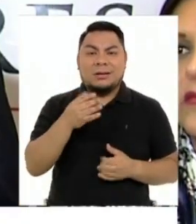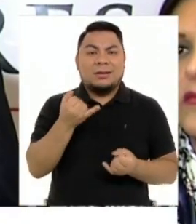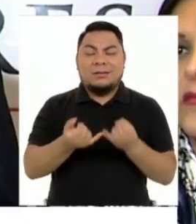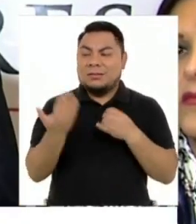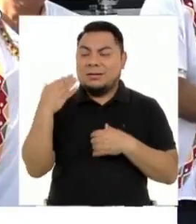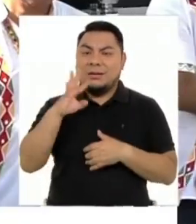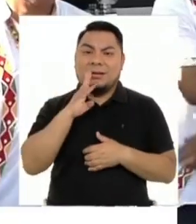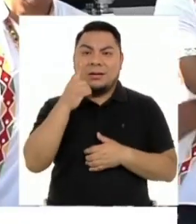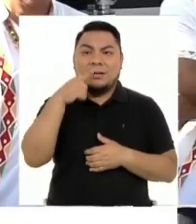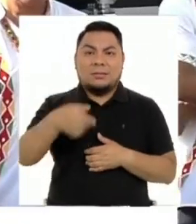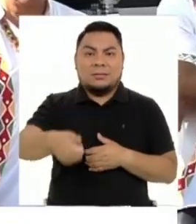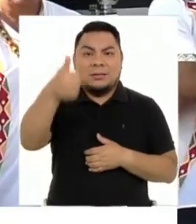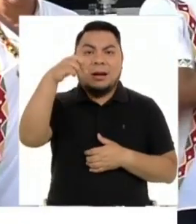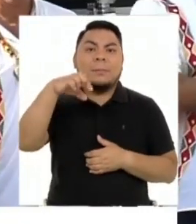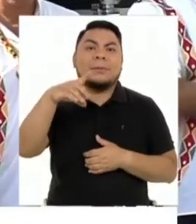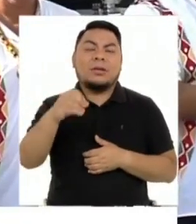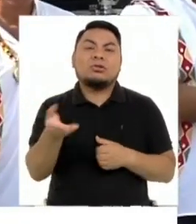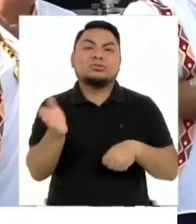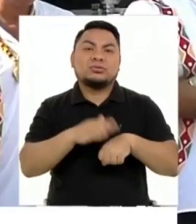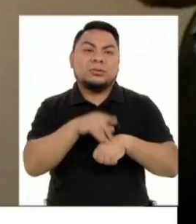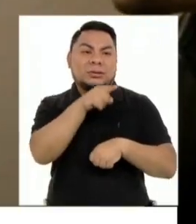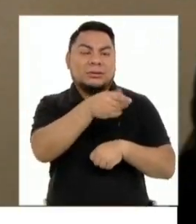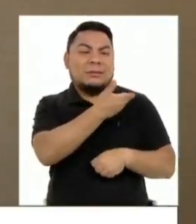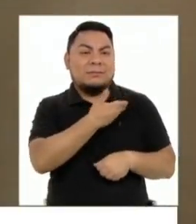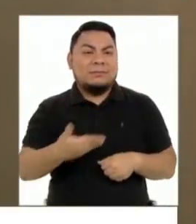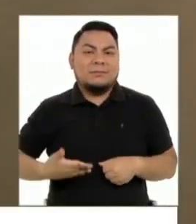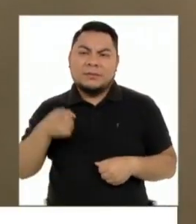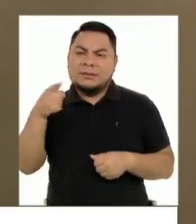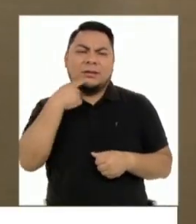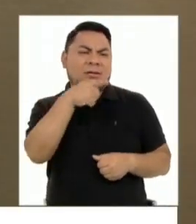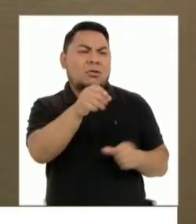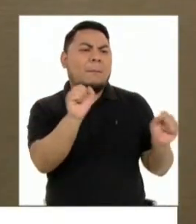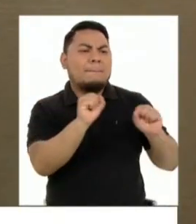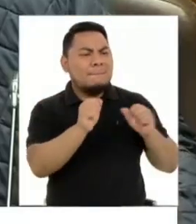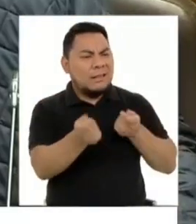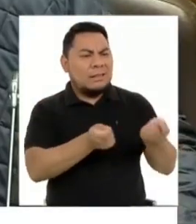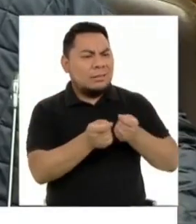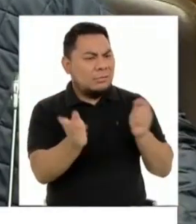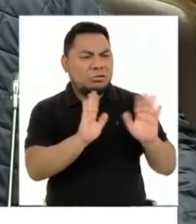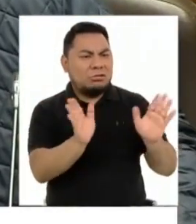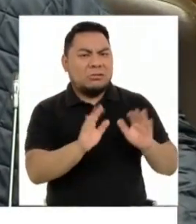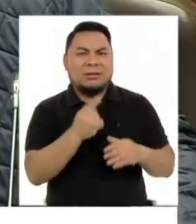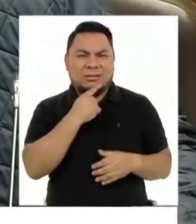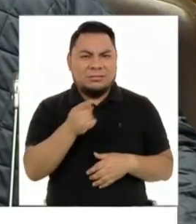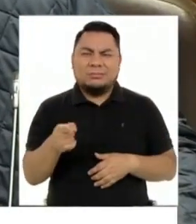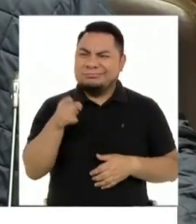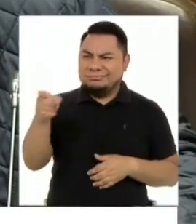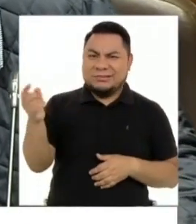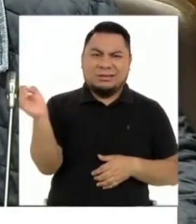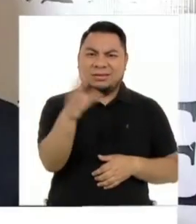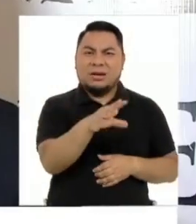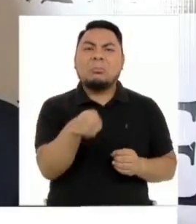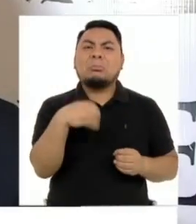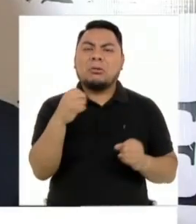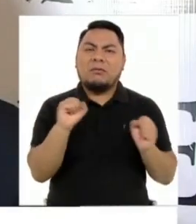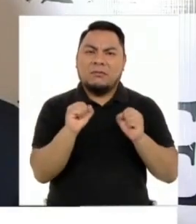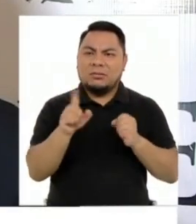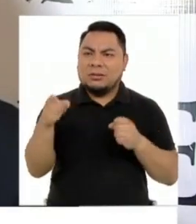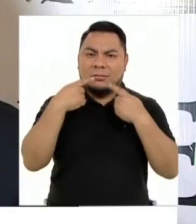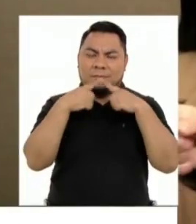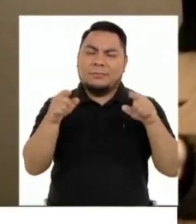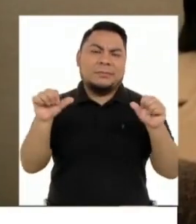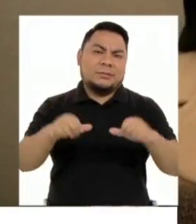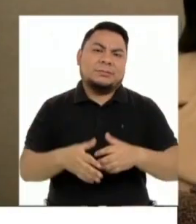declaraciones de Pedro Olaechea sobre el presidente Martín Vizcarra. La ministra Gloria Montenegro opina que el presidente del Parlamento dejó de lado su mensaje